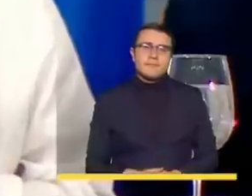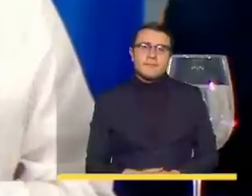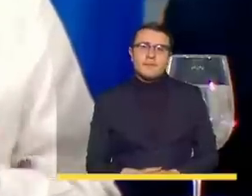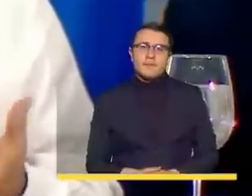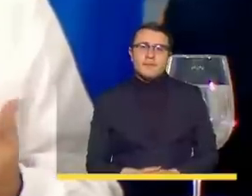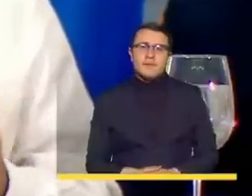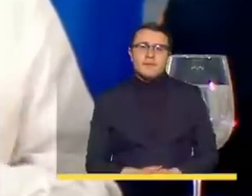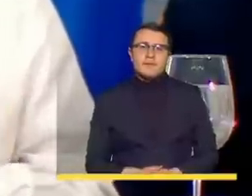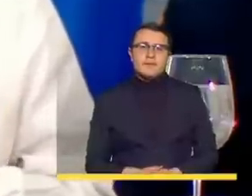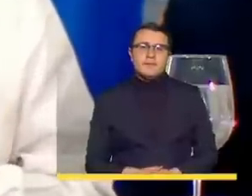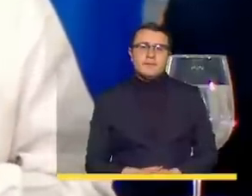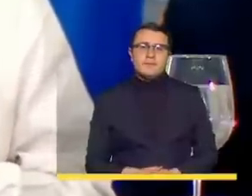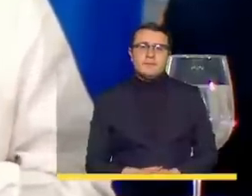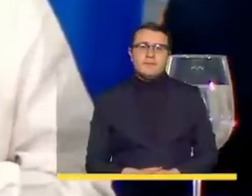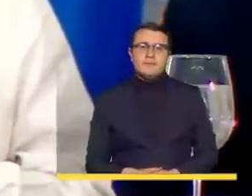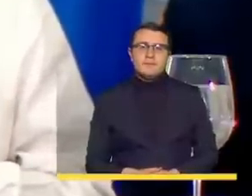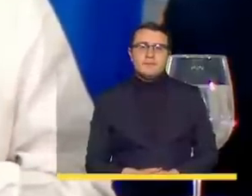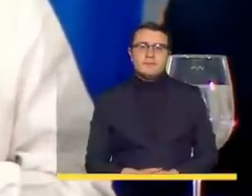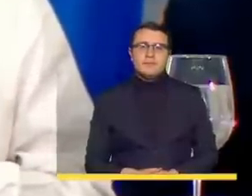ventaja que tenemos